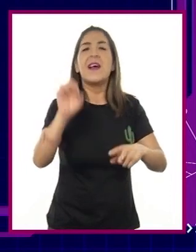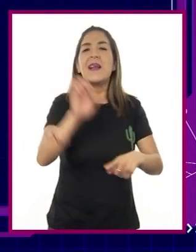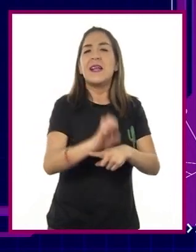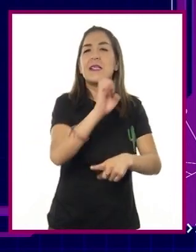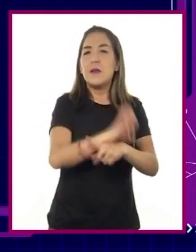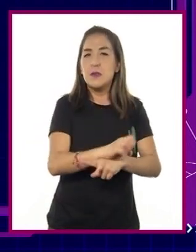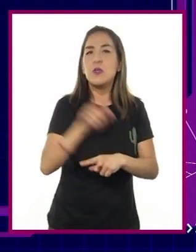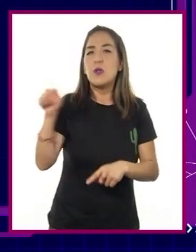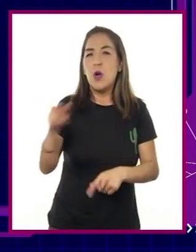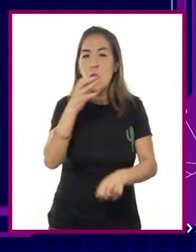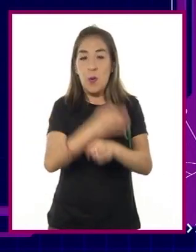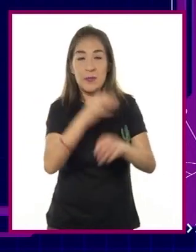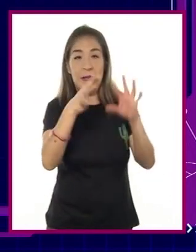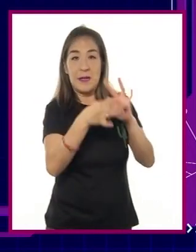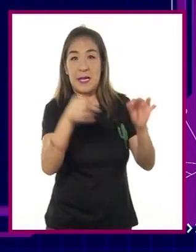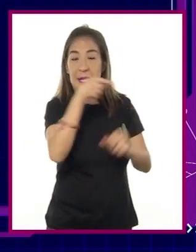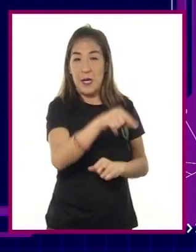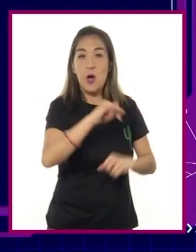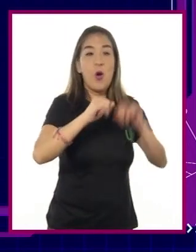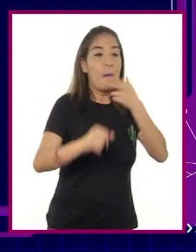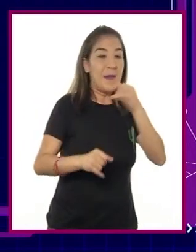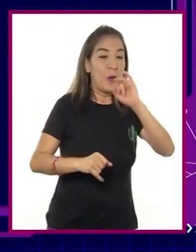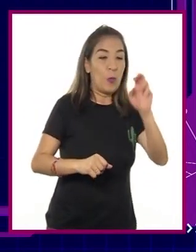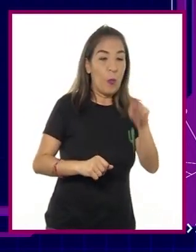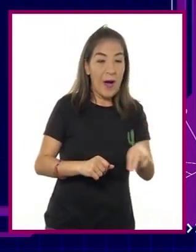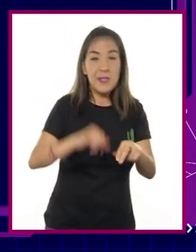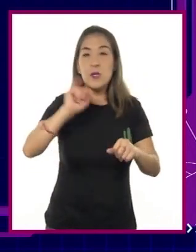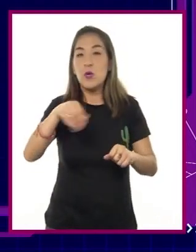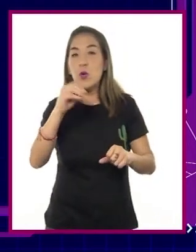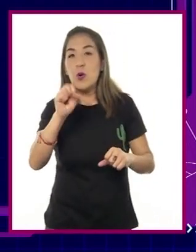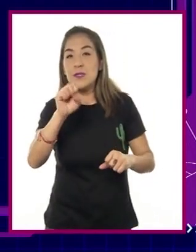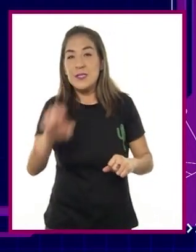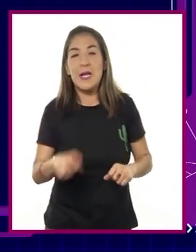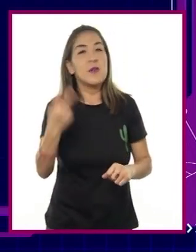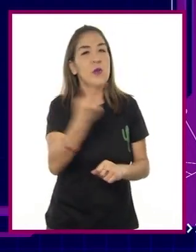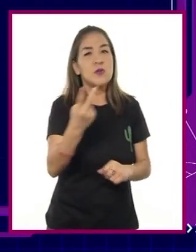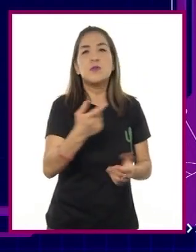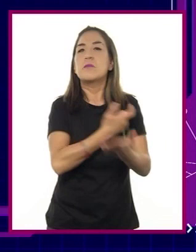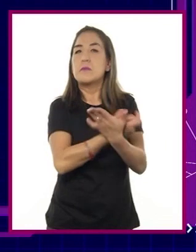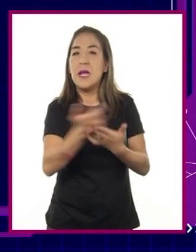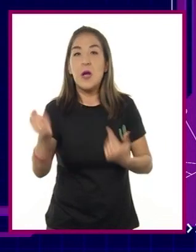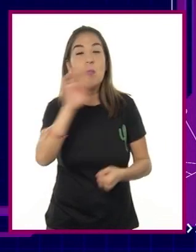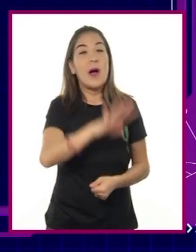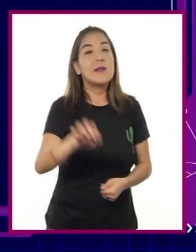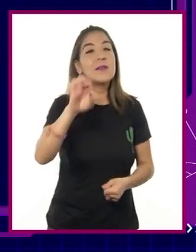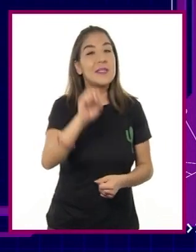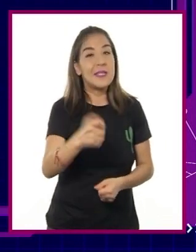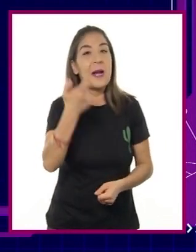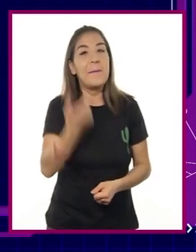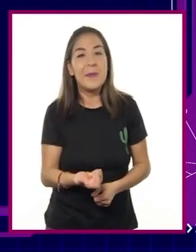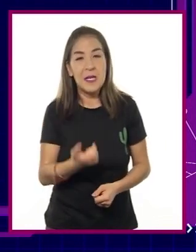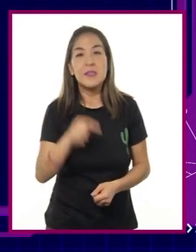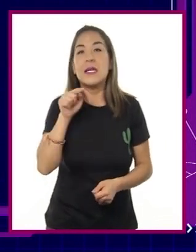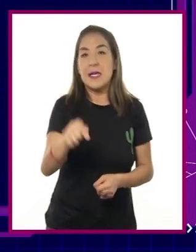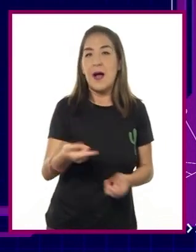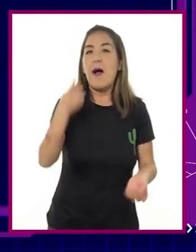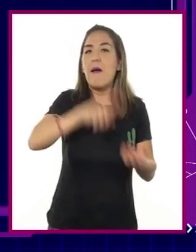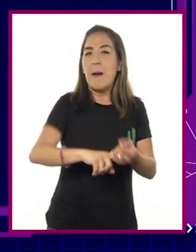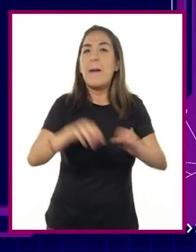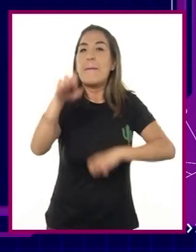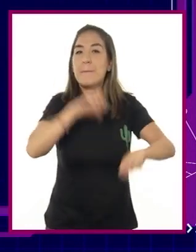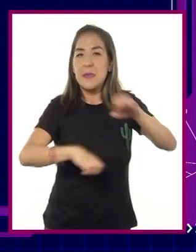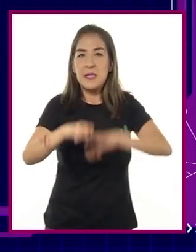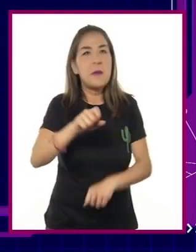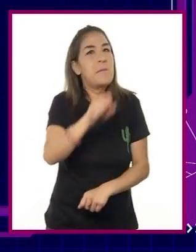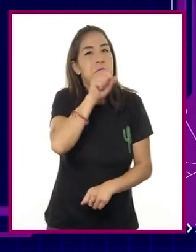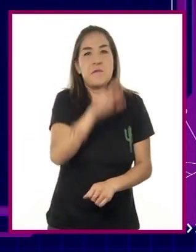maestra, podemos afirmar que tanto Juan como José recibieron 460 pesos. Por lo tanto, la empresa pagó